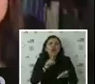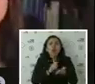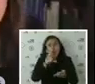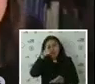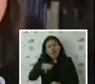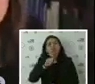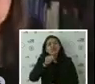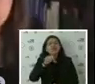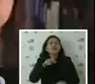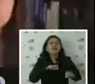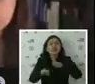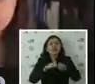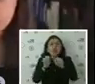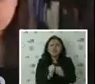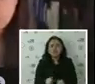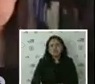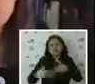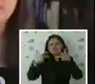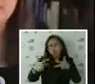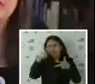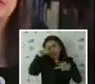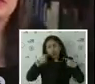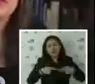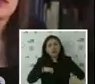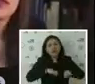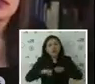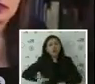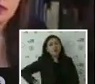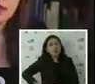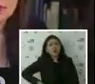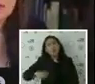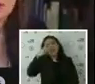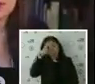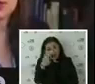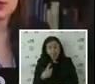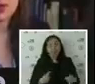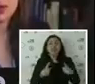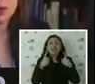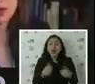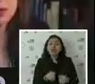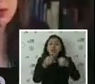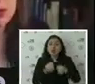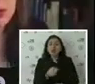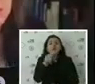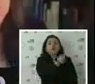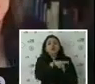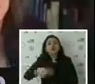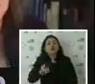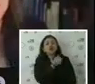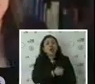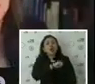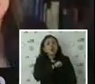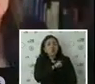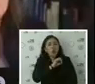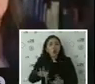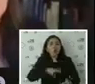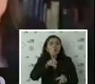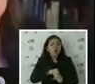teletrabajo a distancia para los trabajadores al servicio del Estado a fin de garantizar su salud e integridad